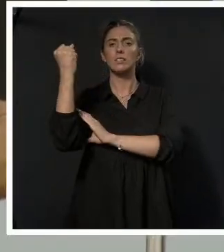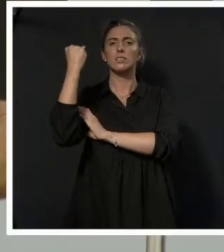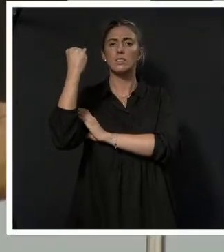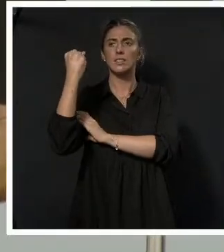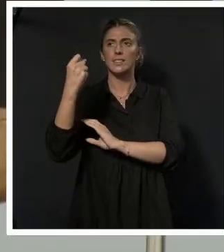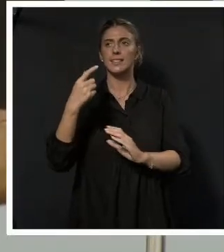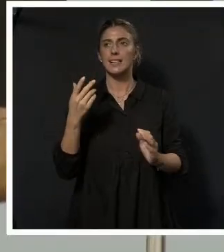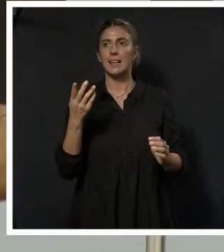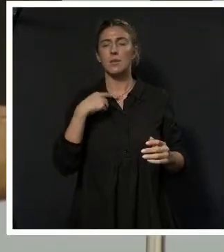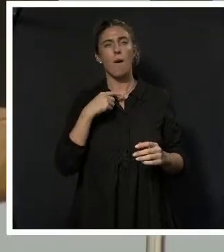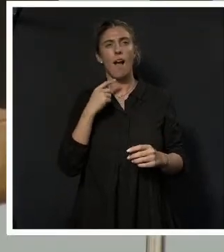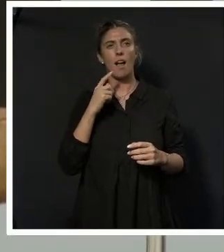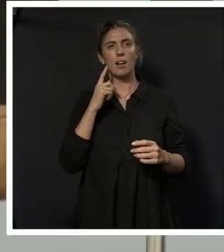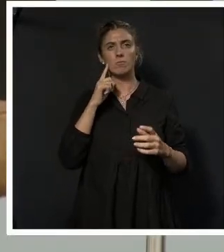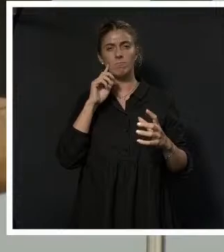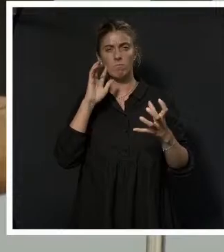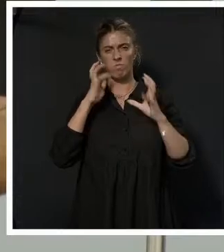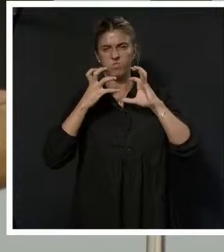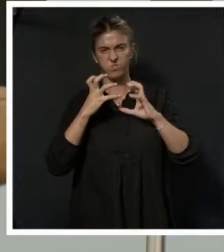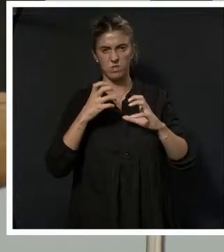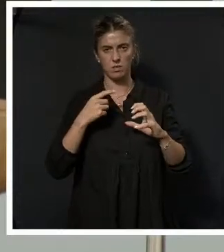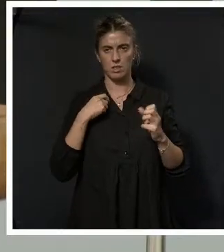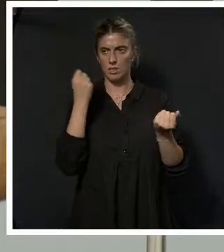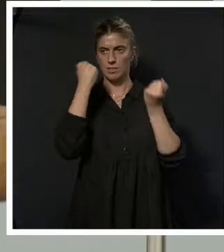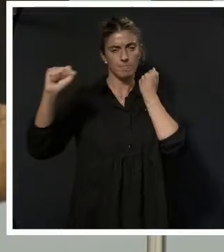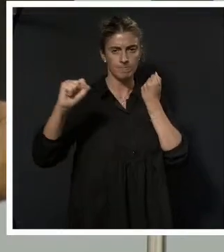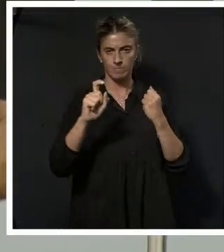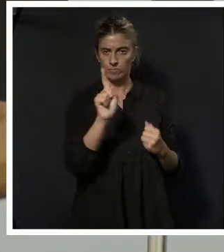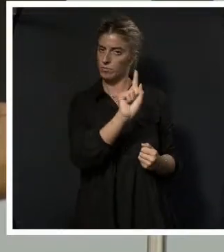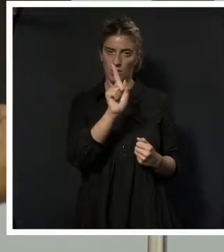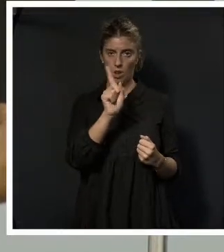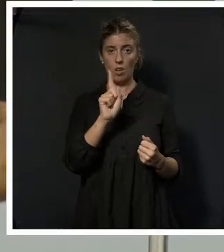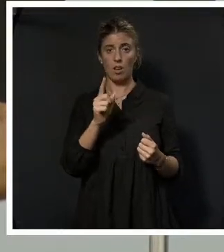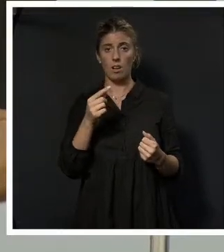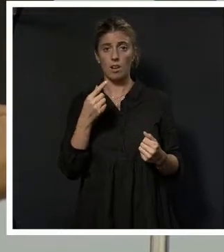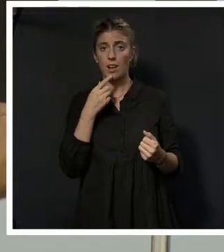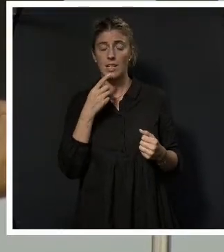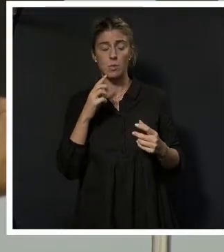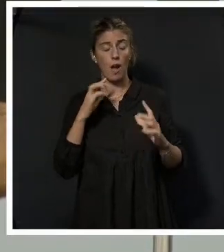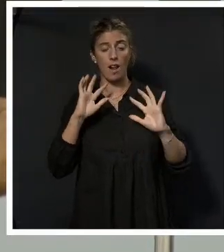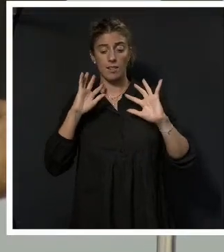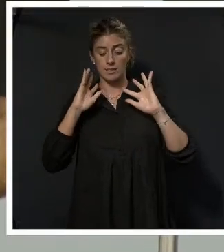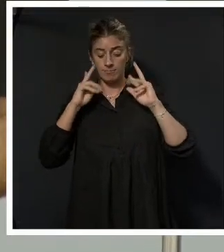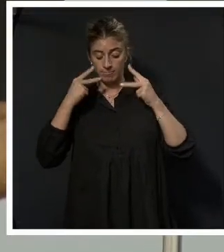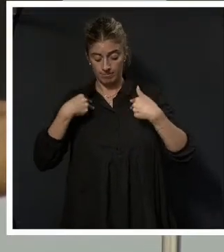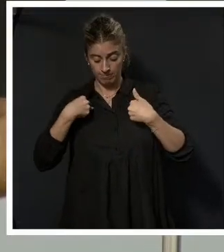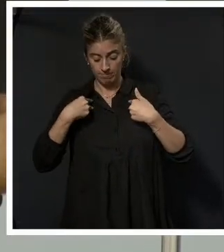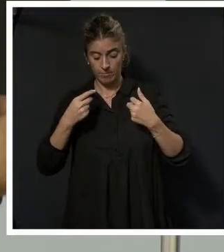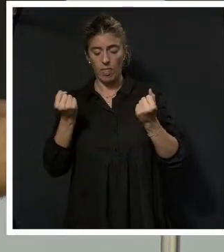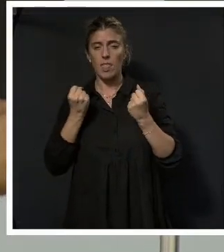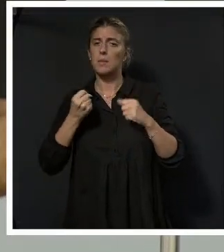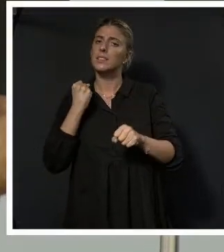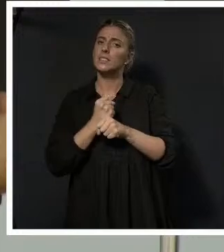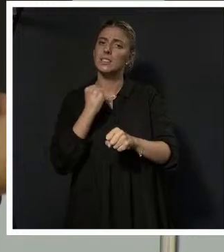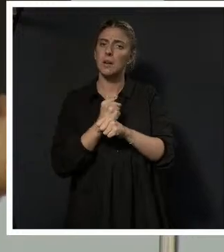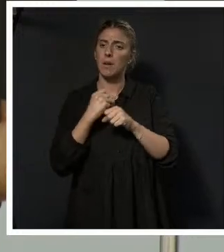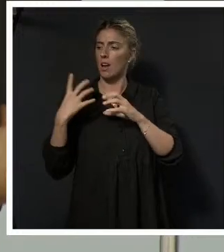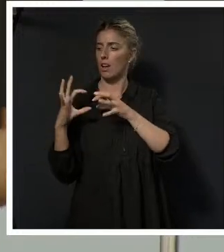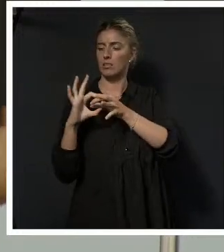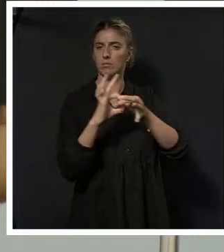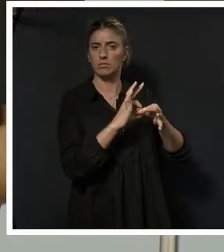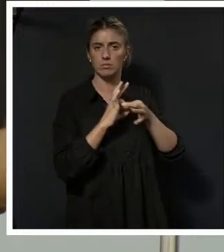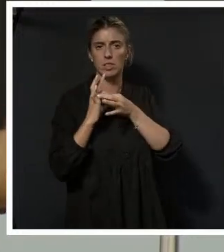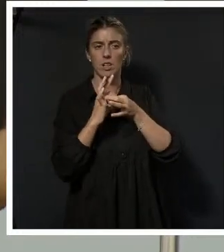tenemos mal carácters malas no tienen nada que ver o pienso que un ejercicio que hay que trabajar todos en conjunto